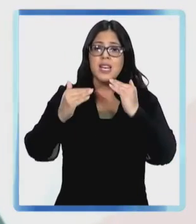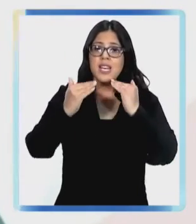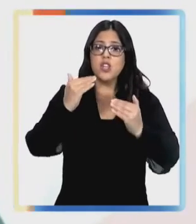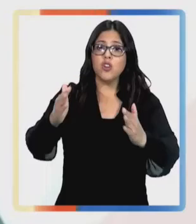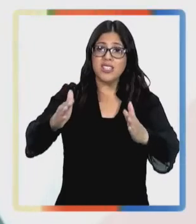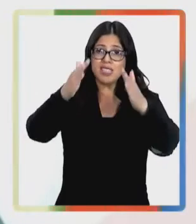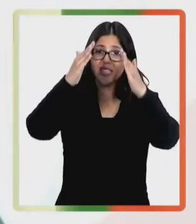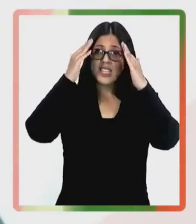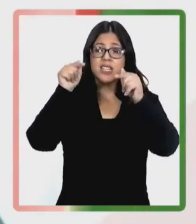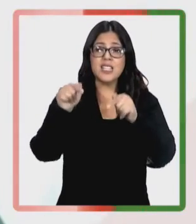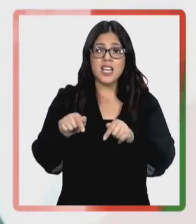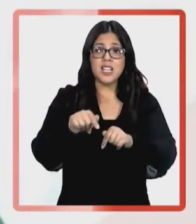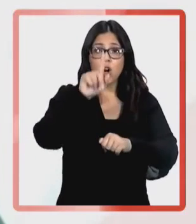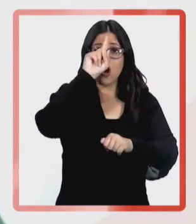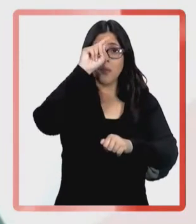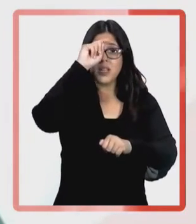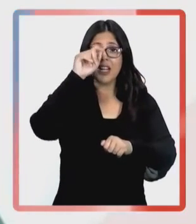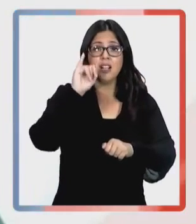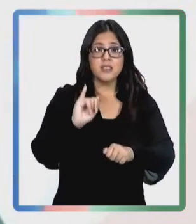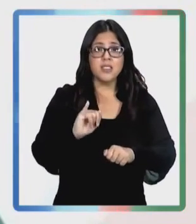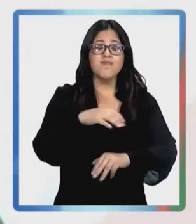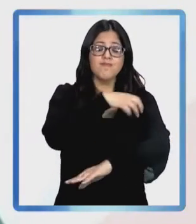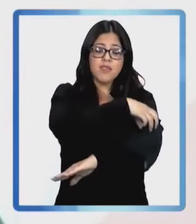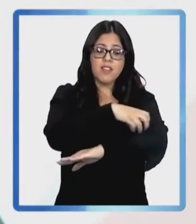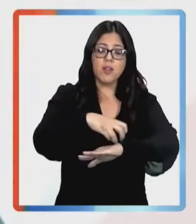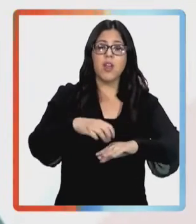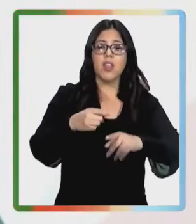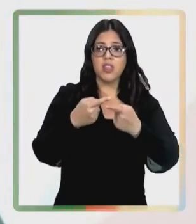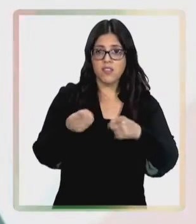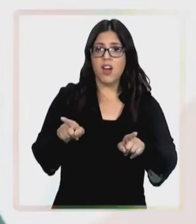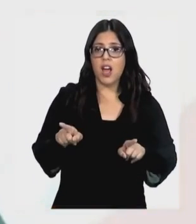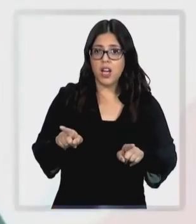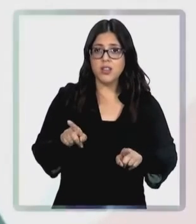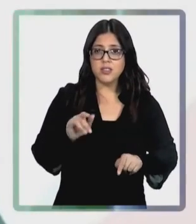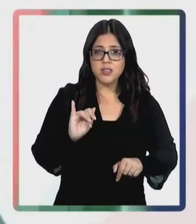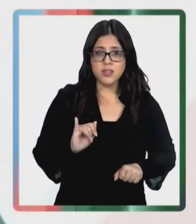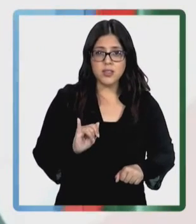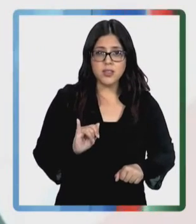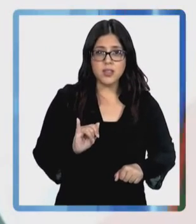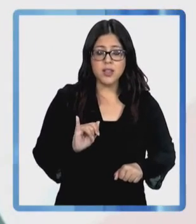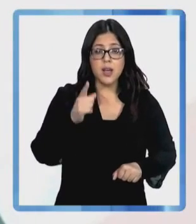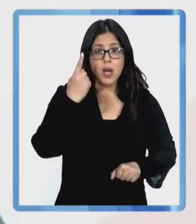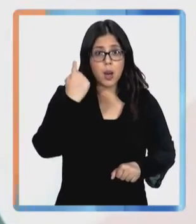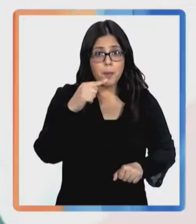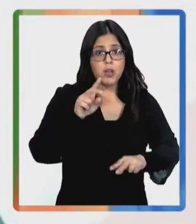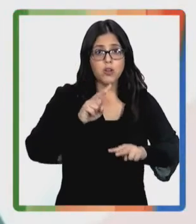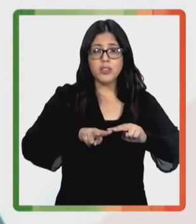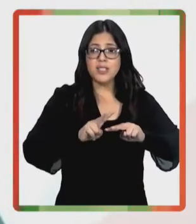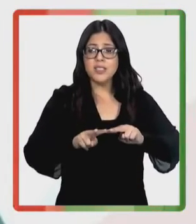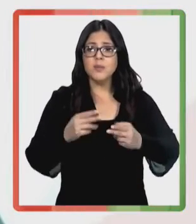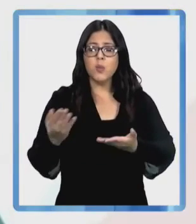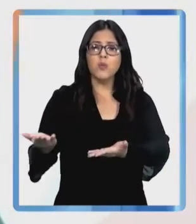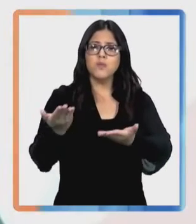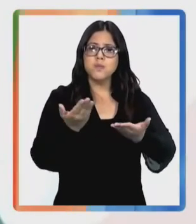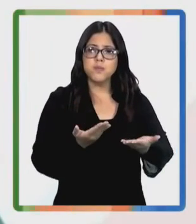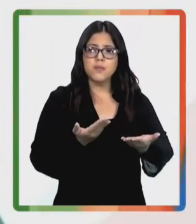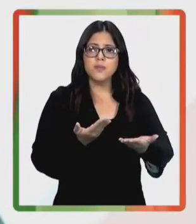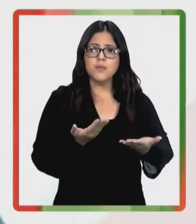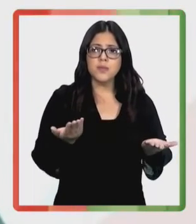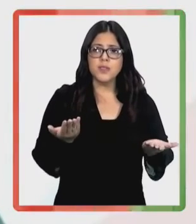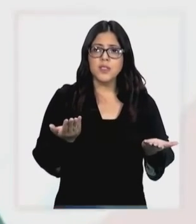atienden en esos hospitales, claro, vienen de distintas regiones. Nosotros en general, por ejemplo, recibimos